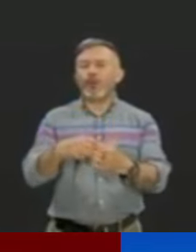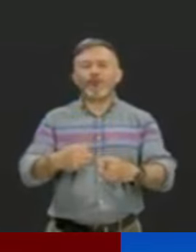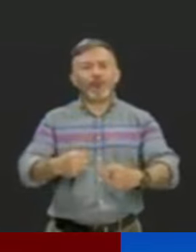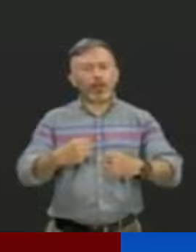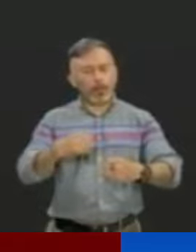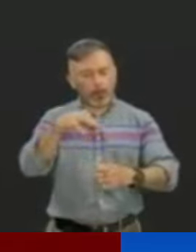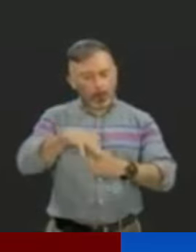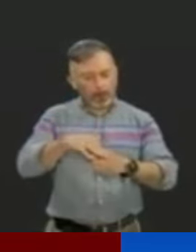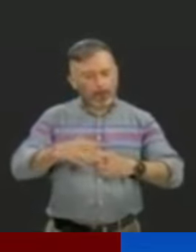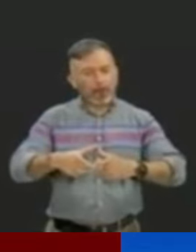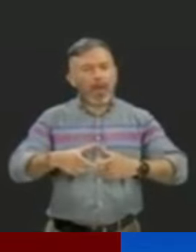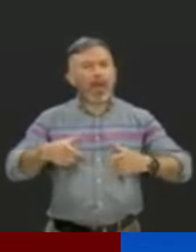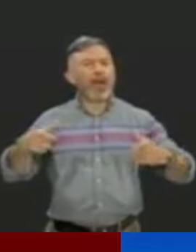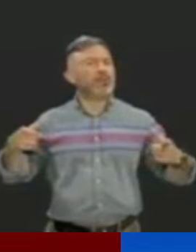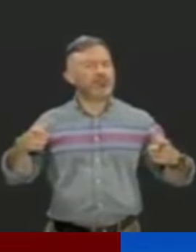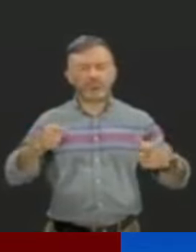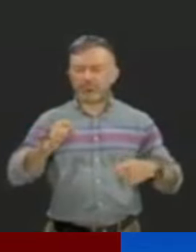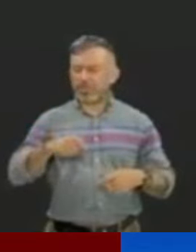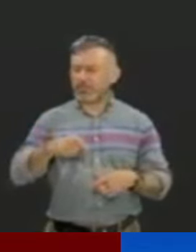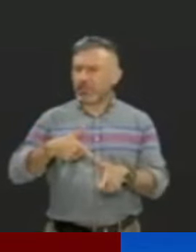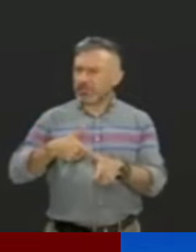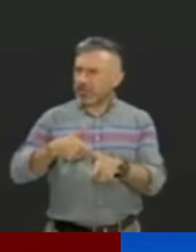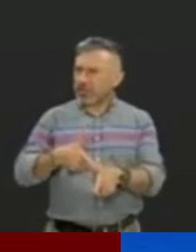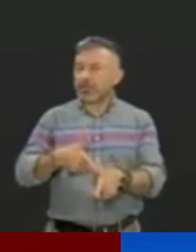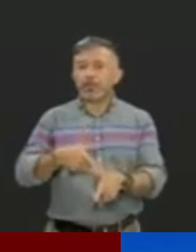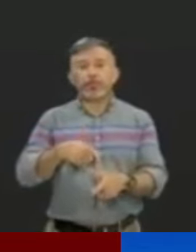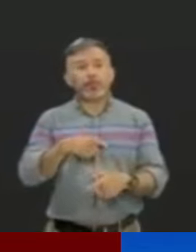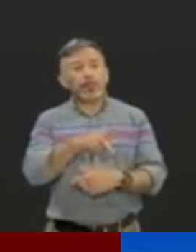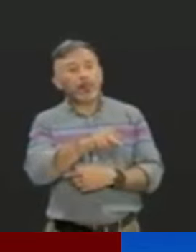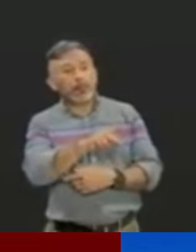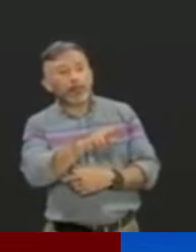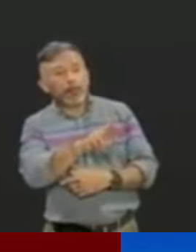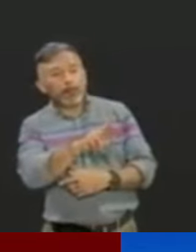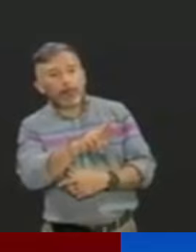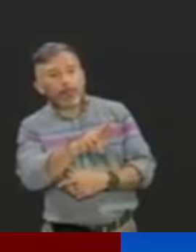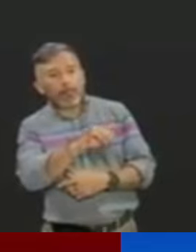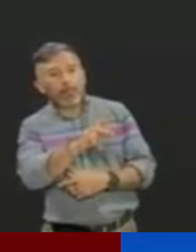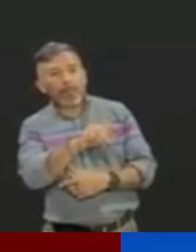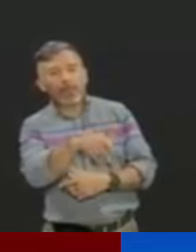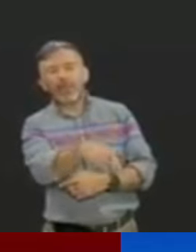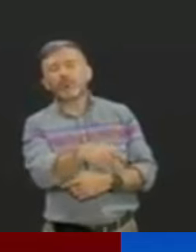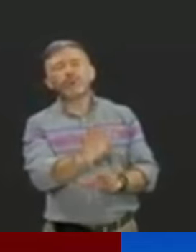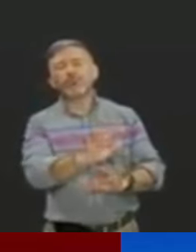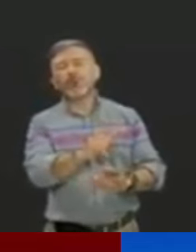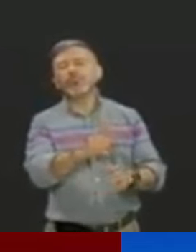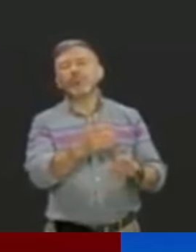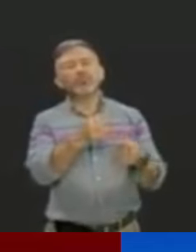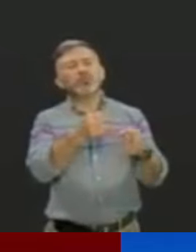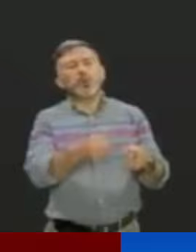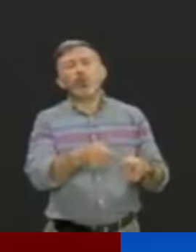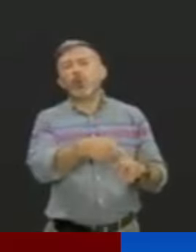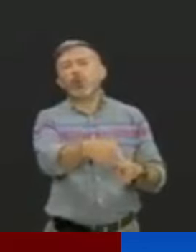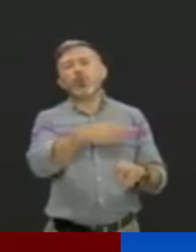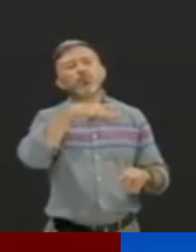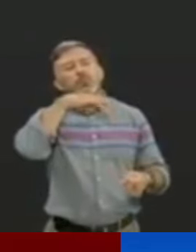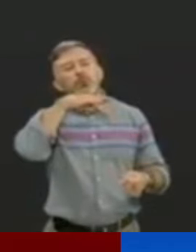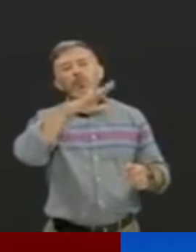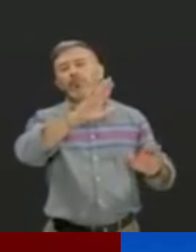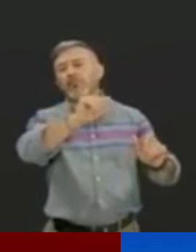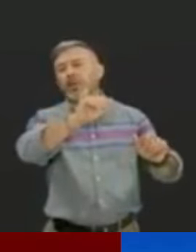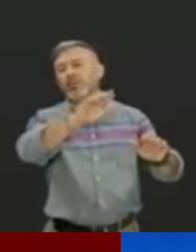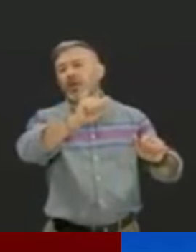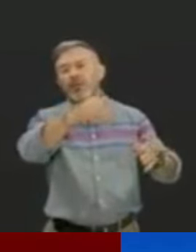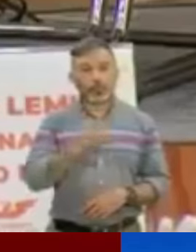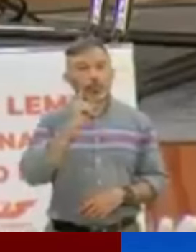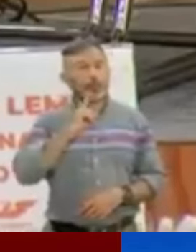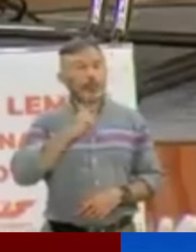país. Y en el caso del PRI, pues ya ni digo nada, ellos se perfilan a irse al basurero de la historia y a perder su registro como fuerza